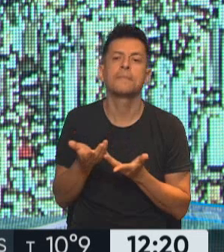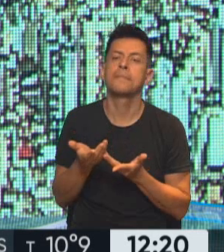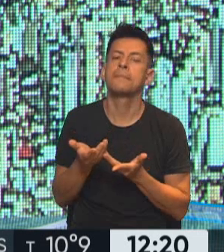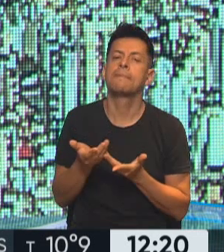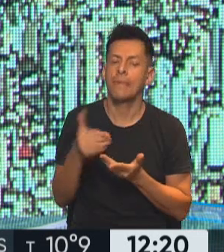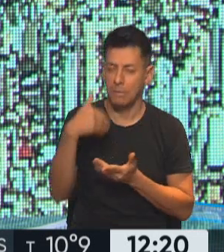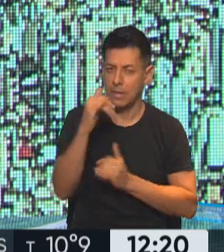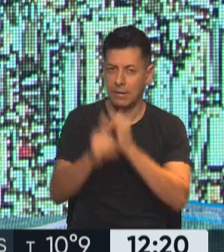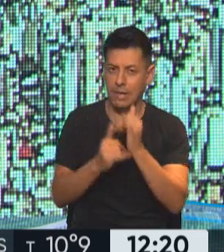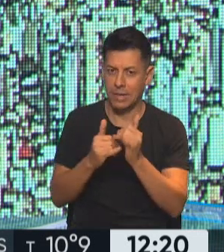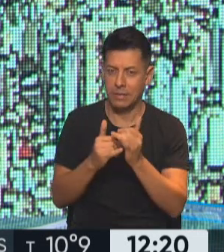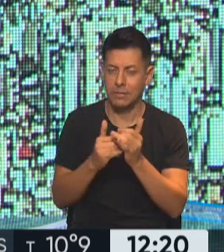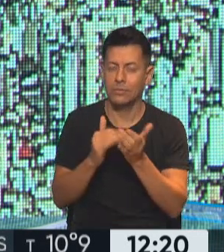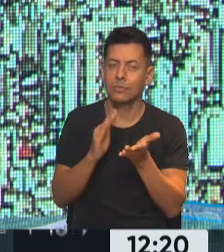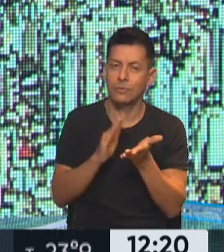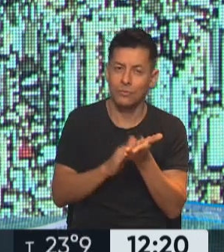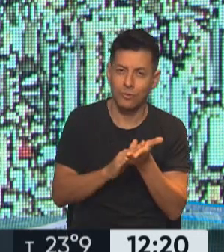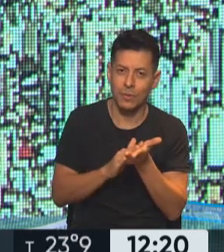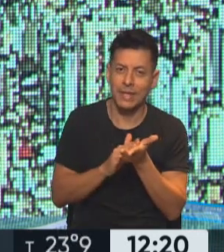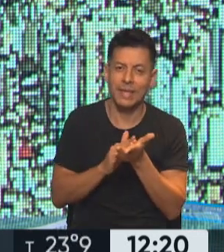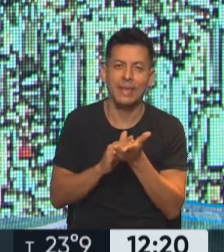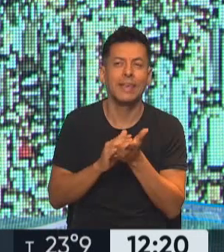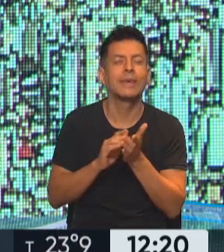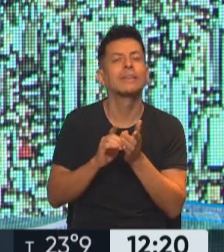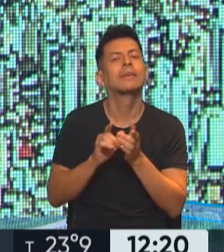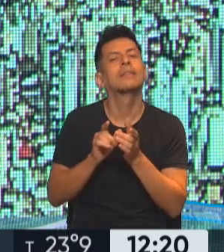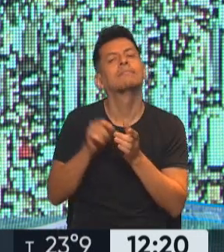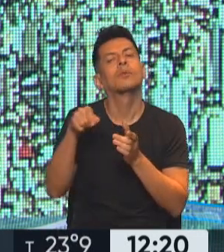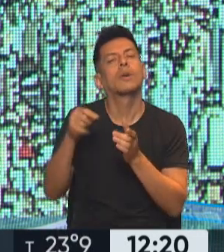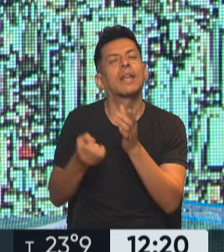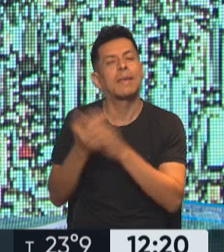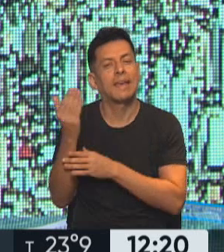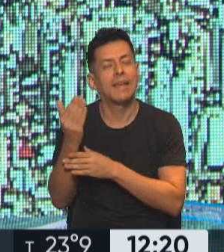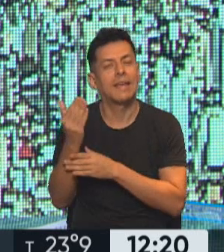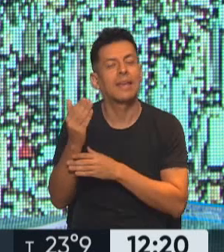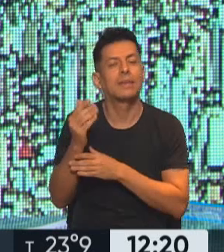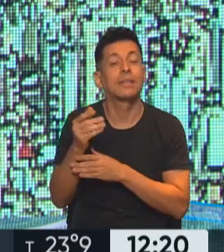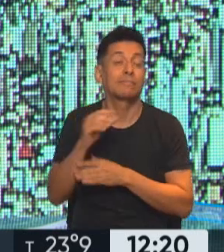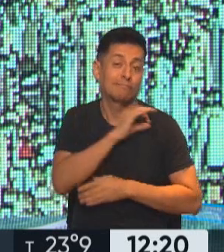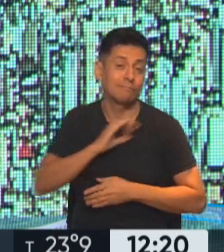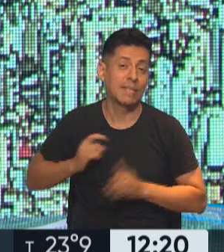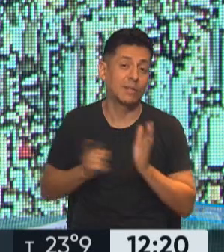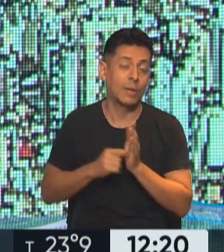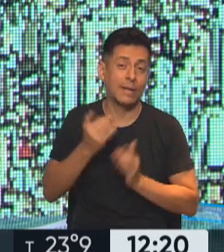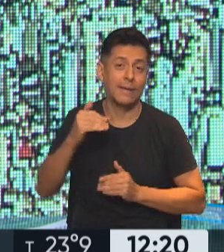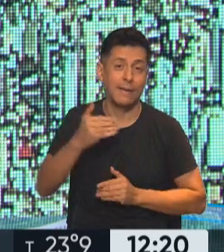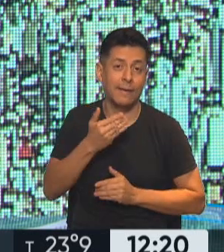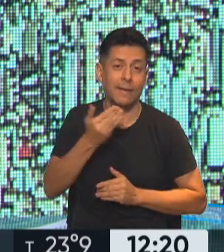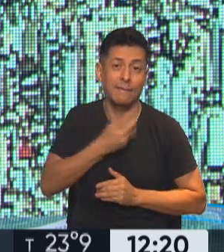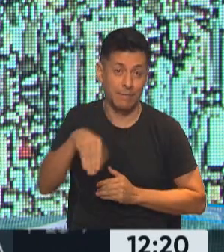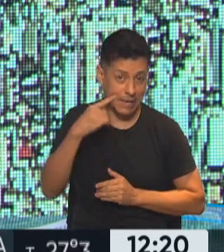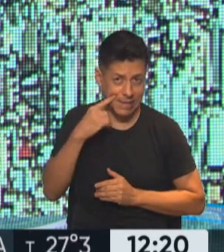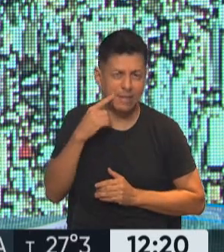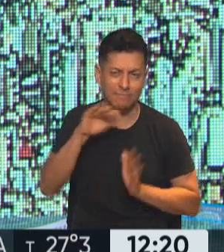después vamos a hablar, seguramente a extendernos sobre algunas expresiones que tuvo esta mañana Kristalina Georgieva, la titular del Fondo Monetario, pero dijo que